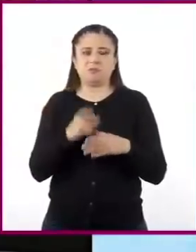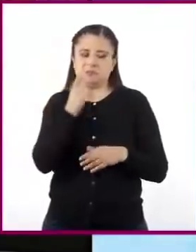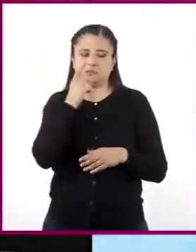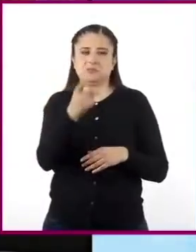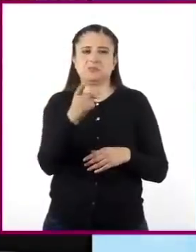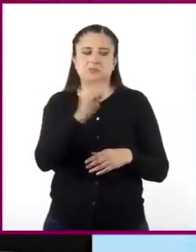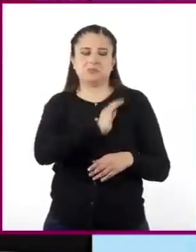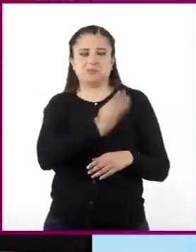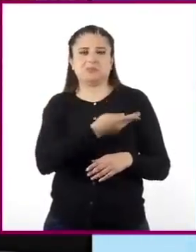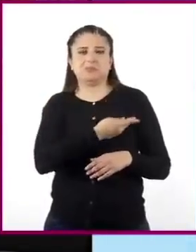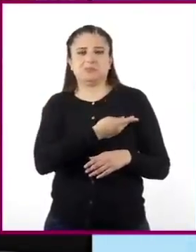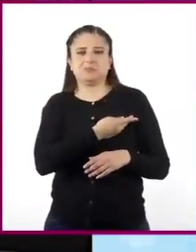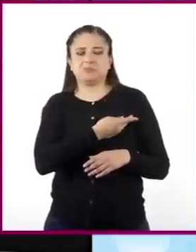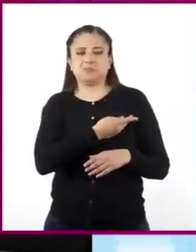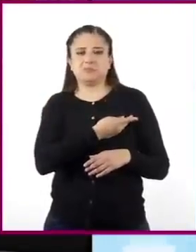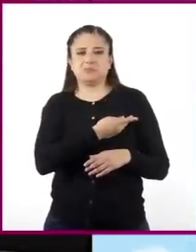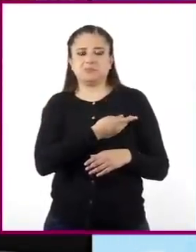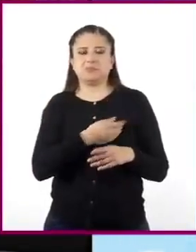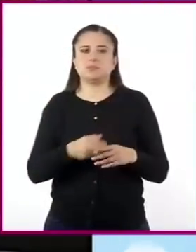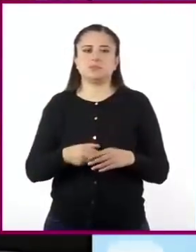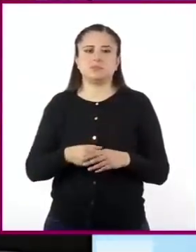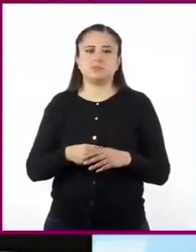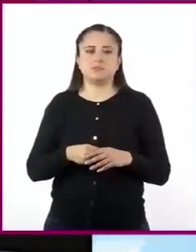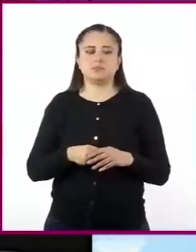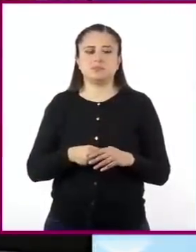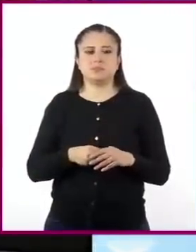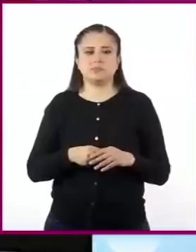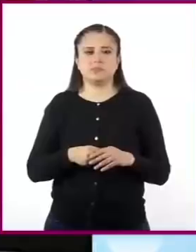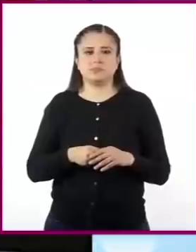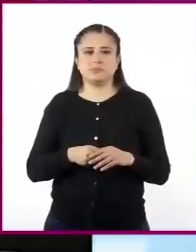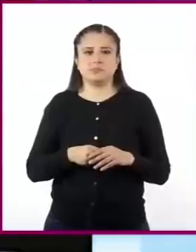diciendo en español. Sí.